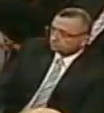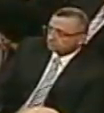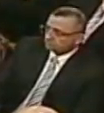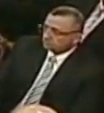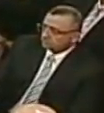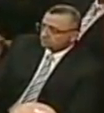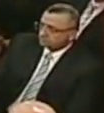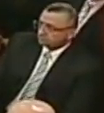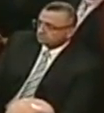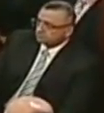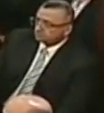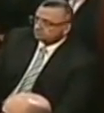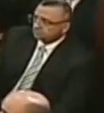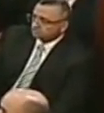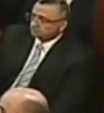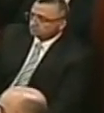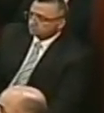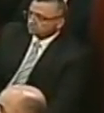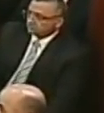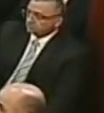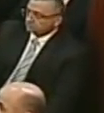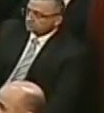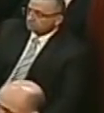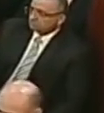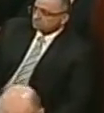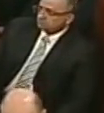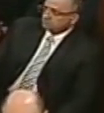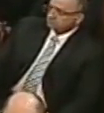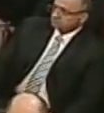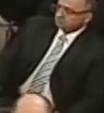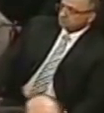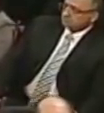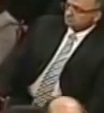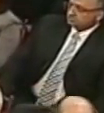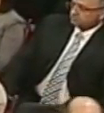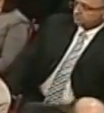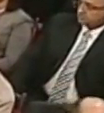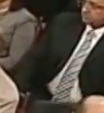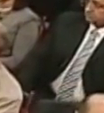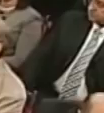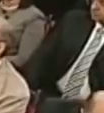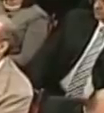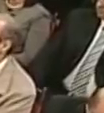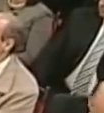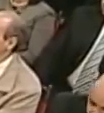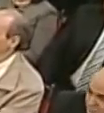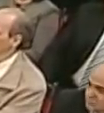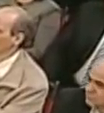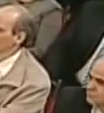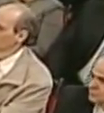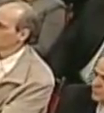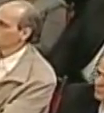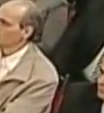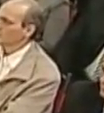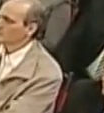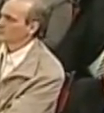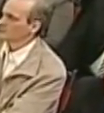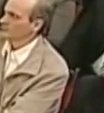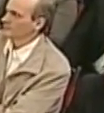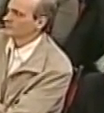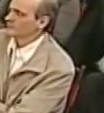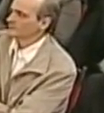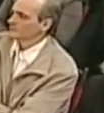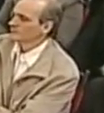el gobernador del estado Mérida, Ramón Guevara, el gobernador del estado Trujillo, Henry Rangel